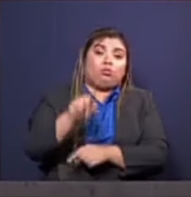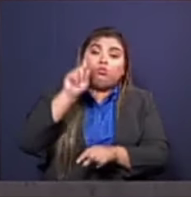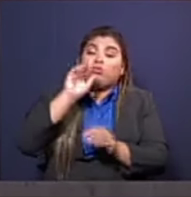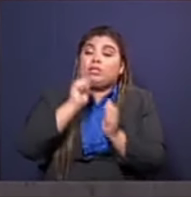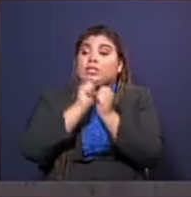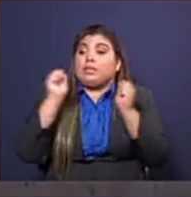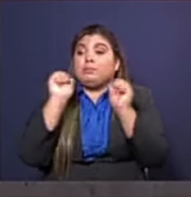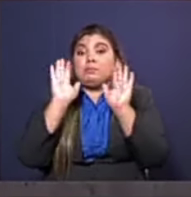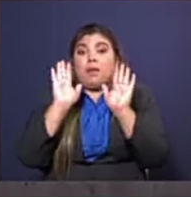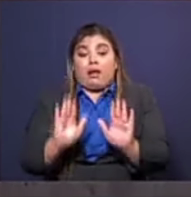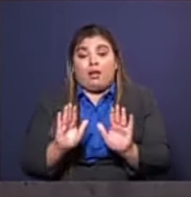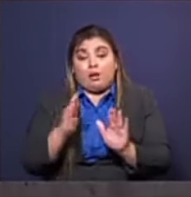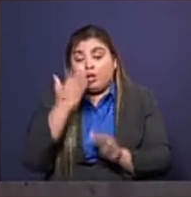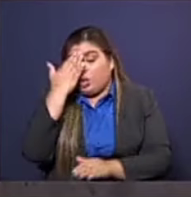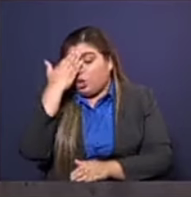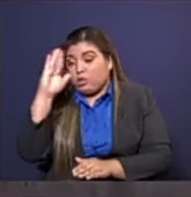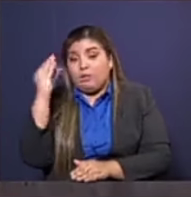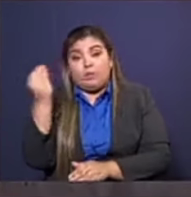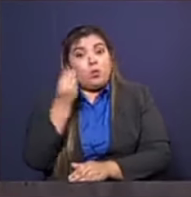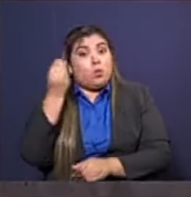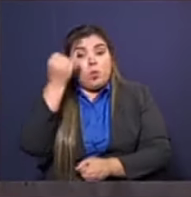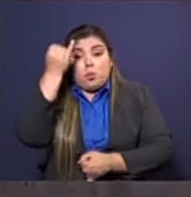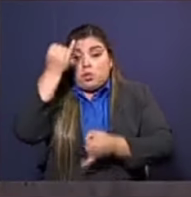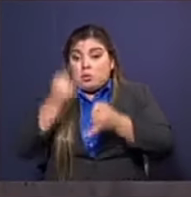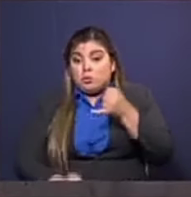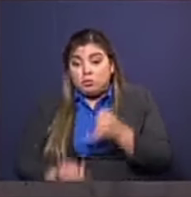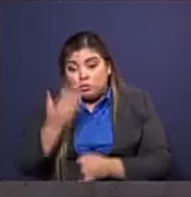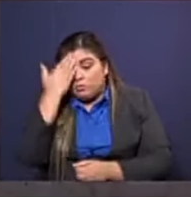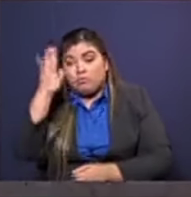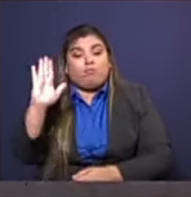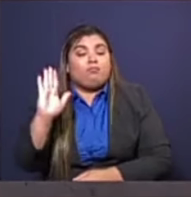Y de esta monumental prueba